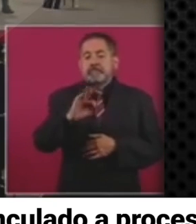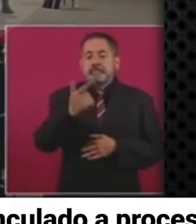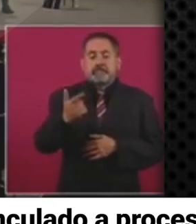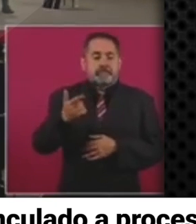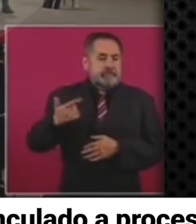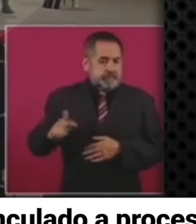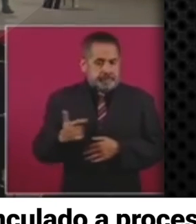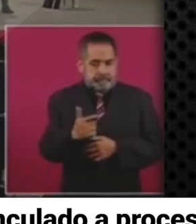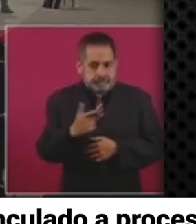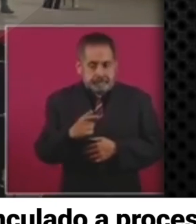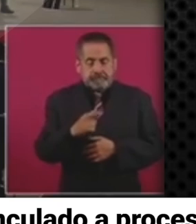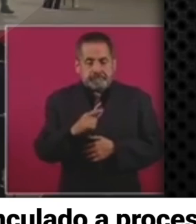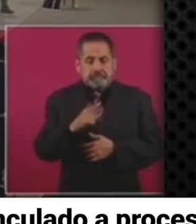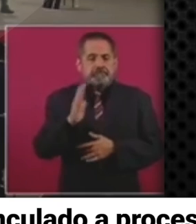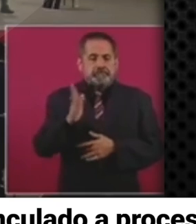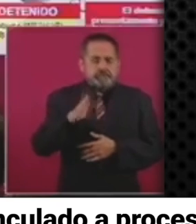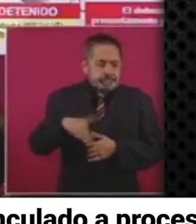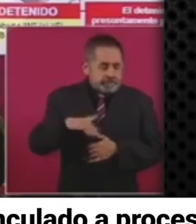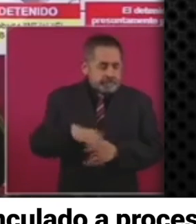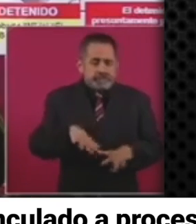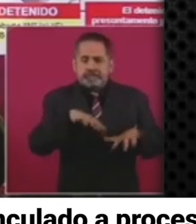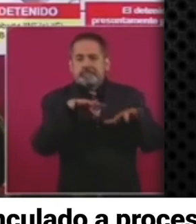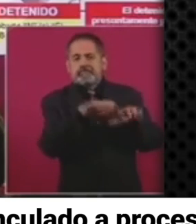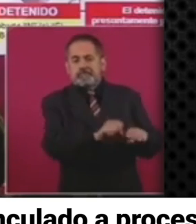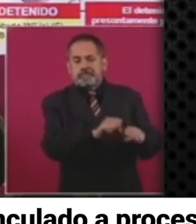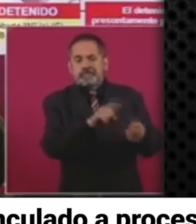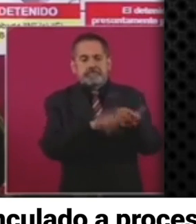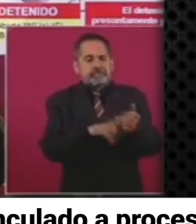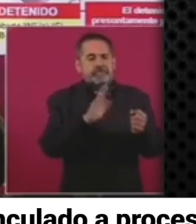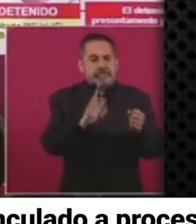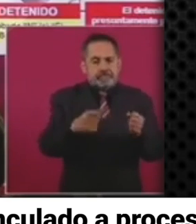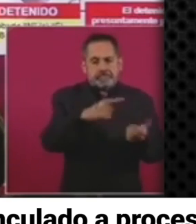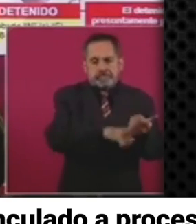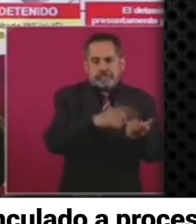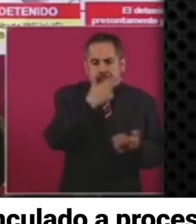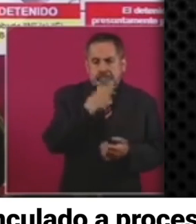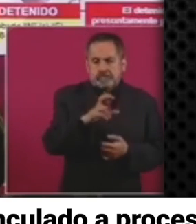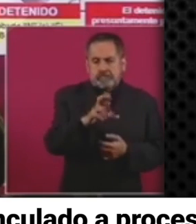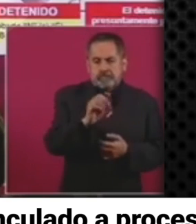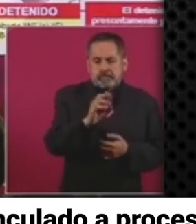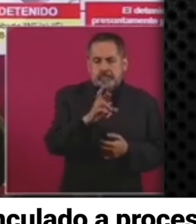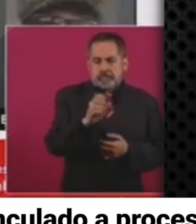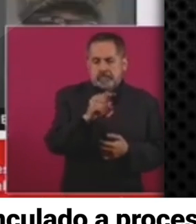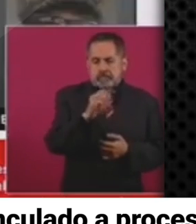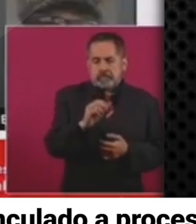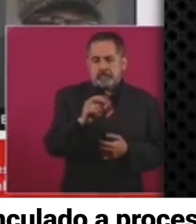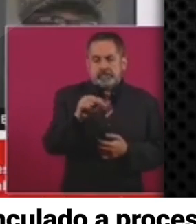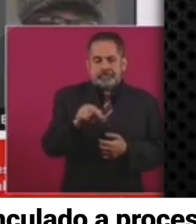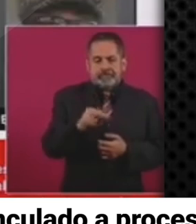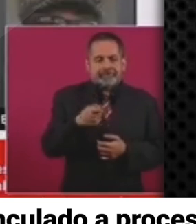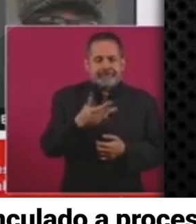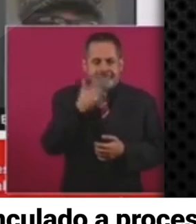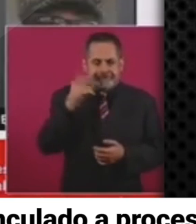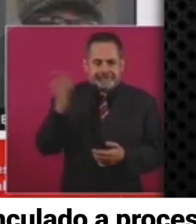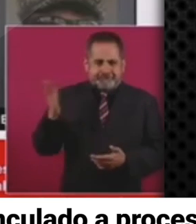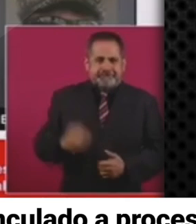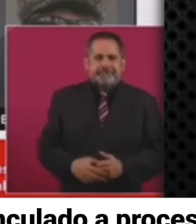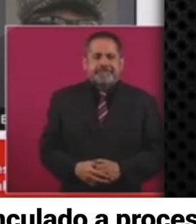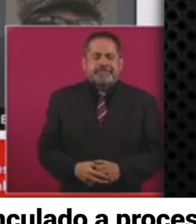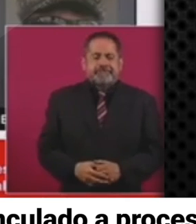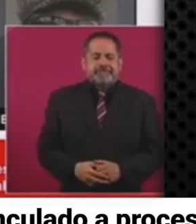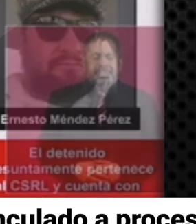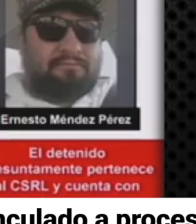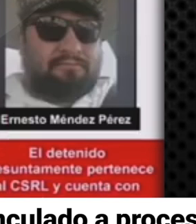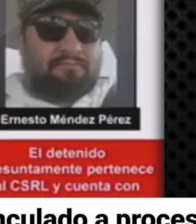Guanajuato logró la detención de Roberto N., alias El Borrachito, en una